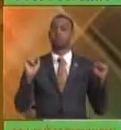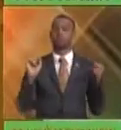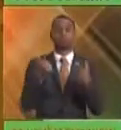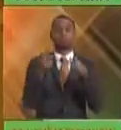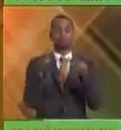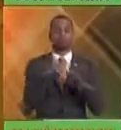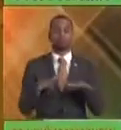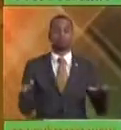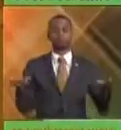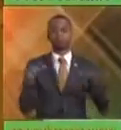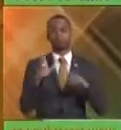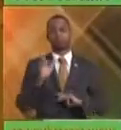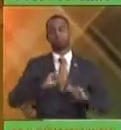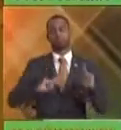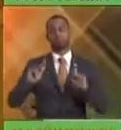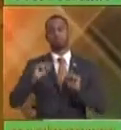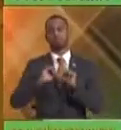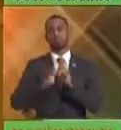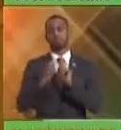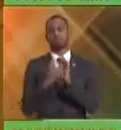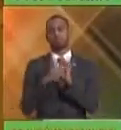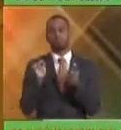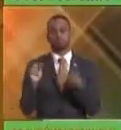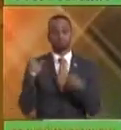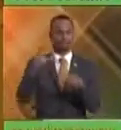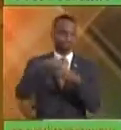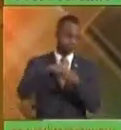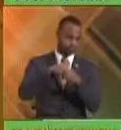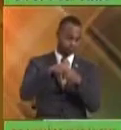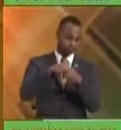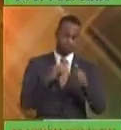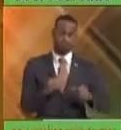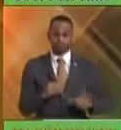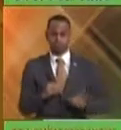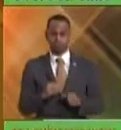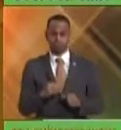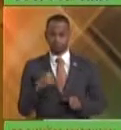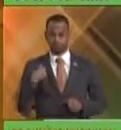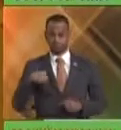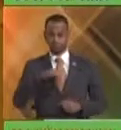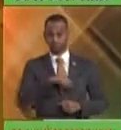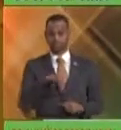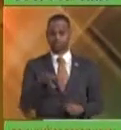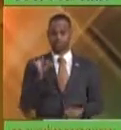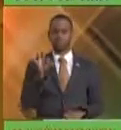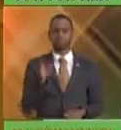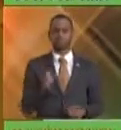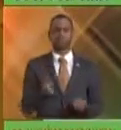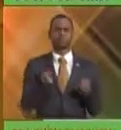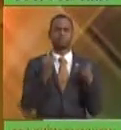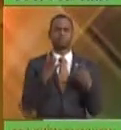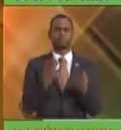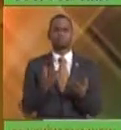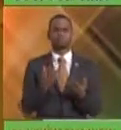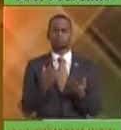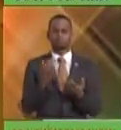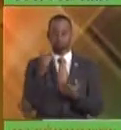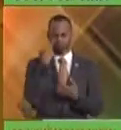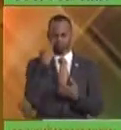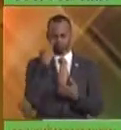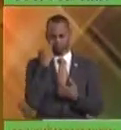vida como las personas con discapacidad puedan participar y nos hemos dado cuenta de que la mayor barrera si estableciéramos una